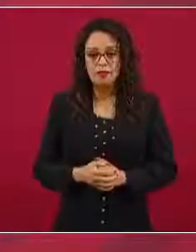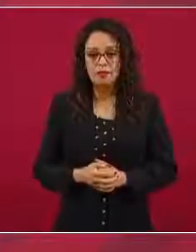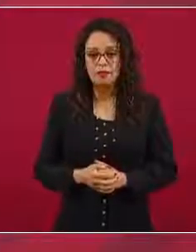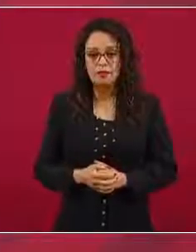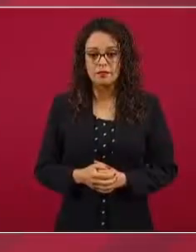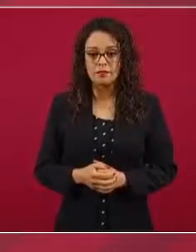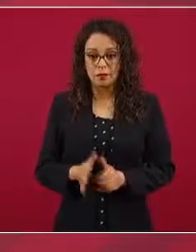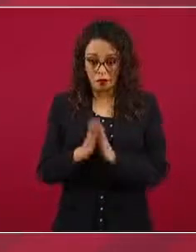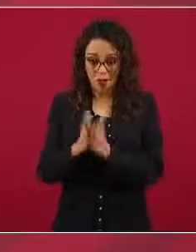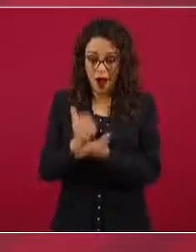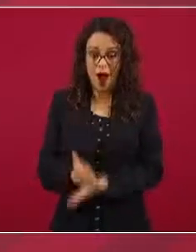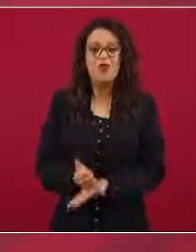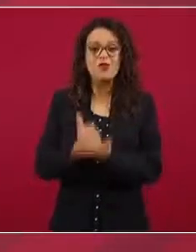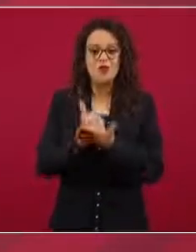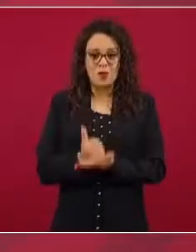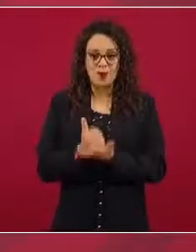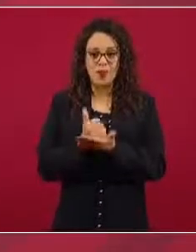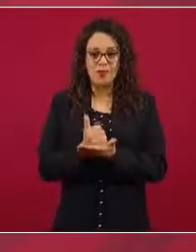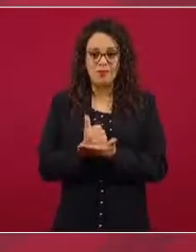ayude,